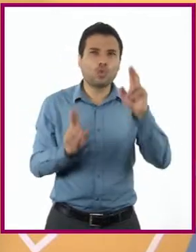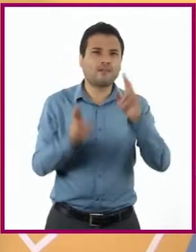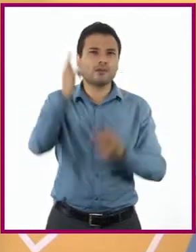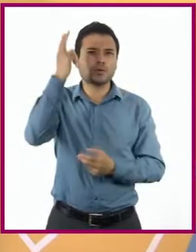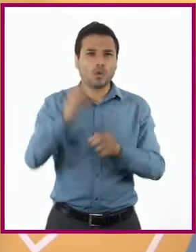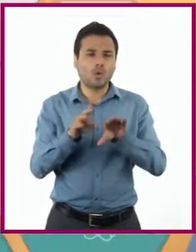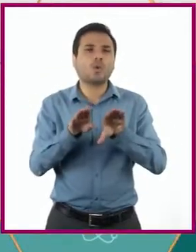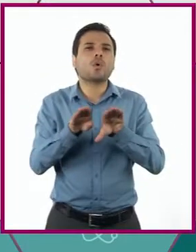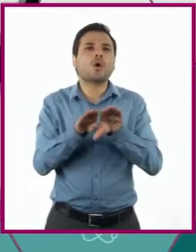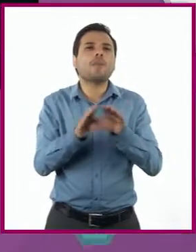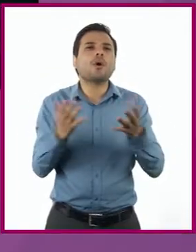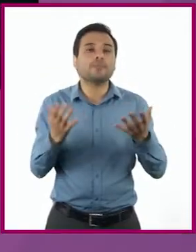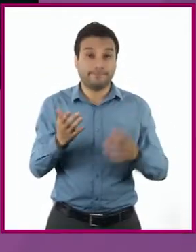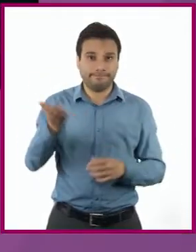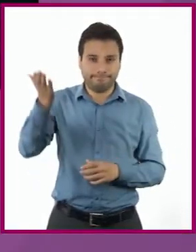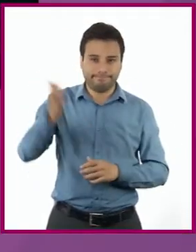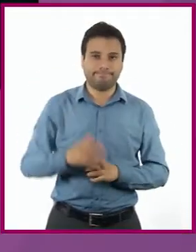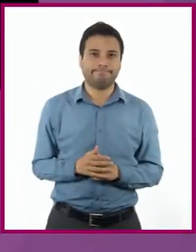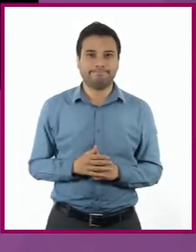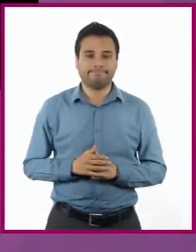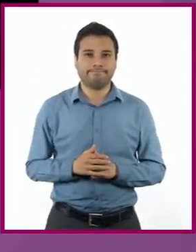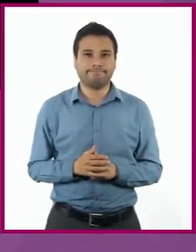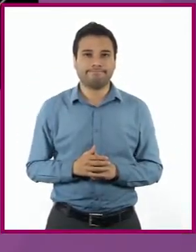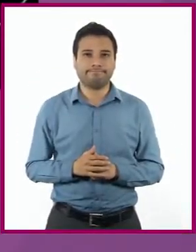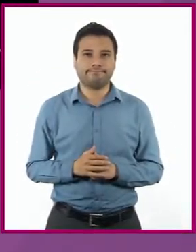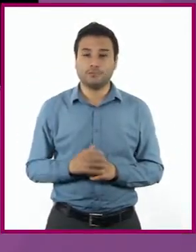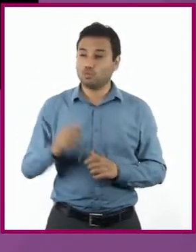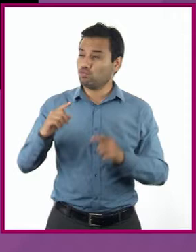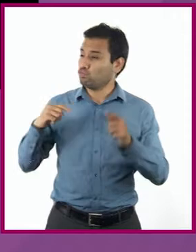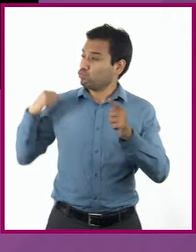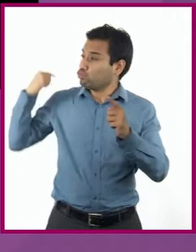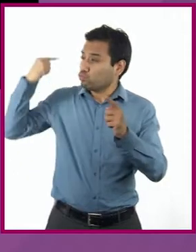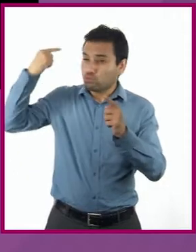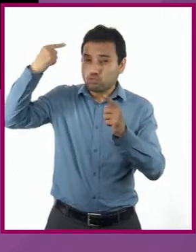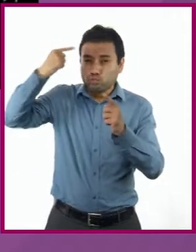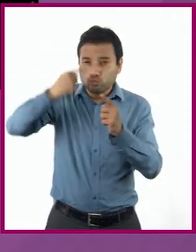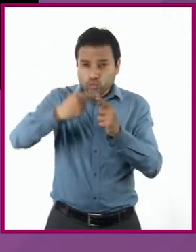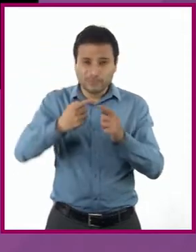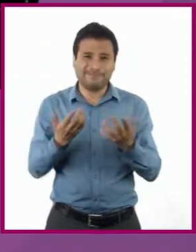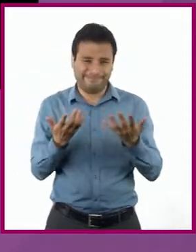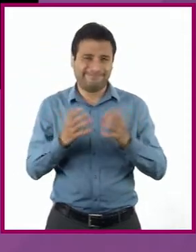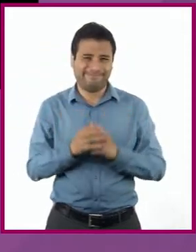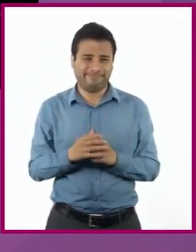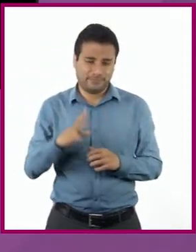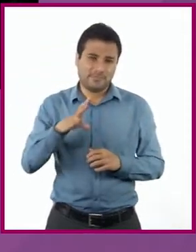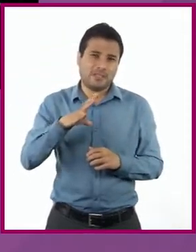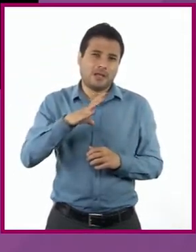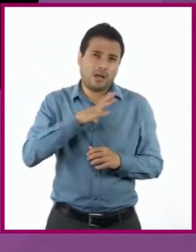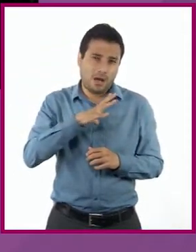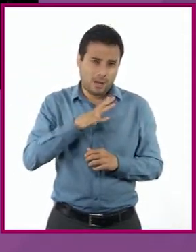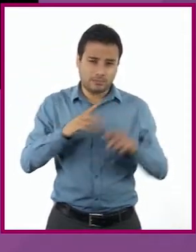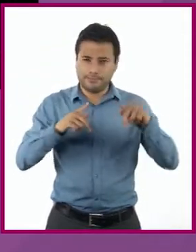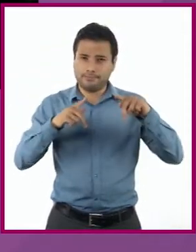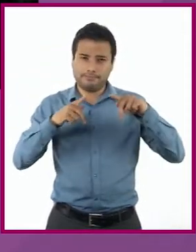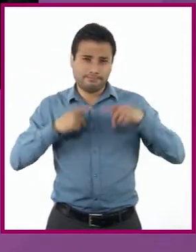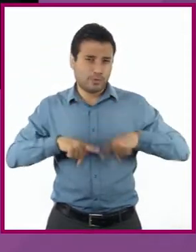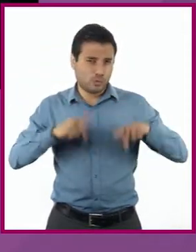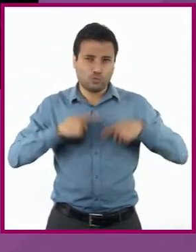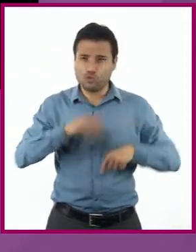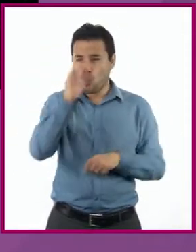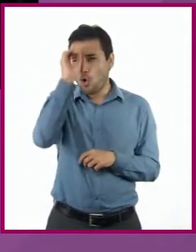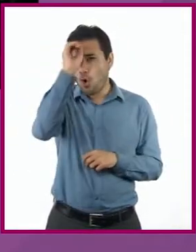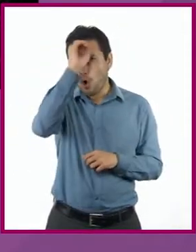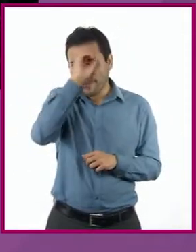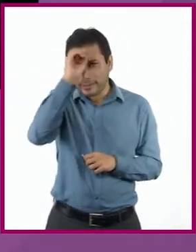la Tierra. A lo largo de la historia de la humanidad en diversos pueblos han surgido distintas cosmogonías, es